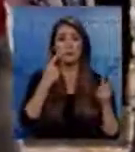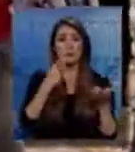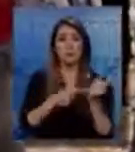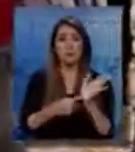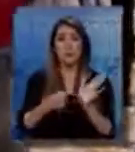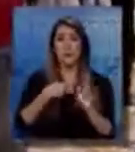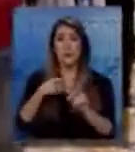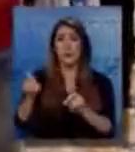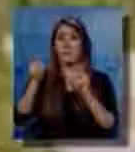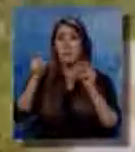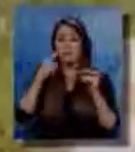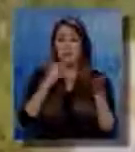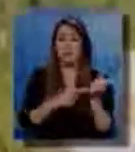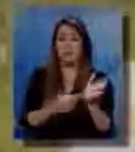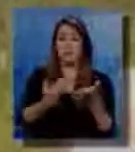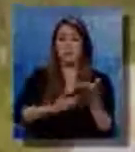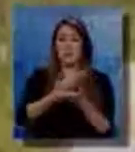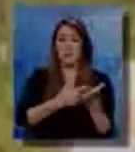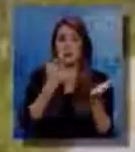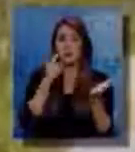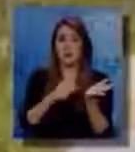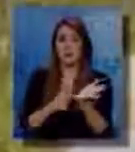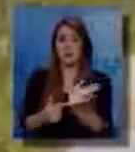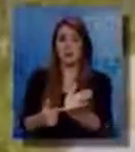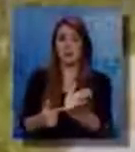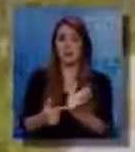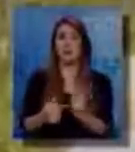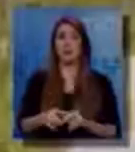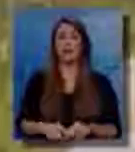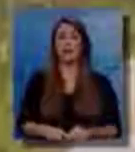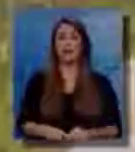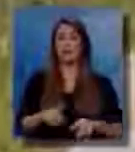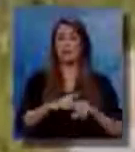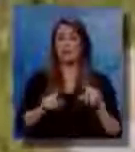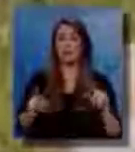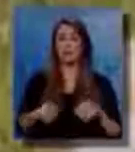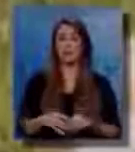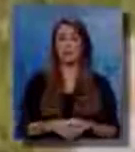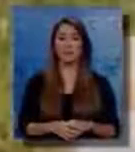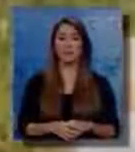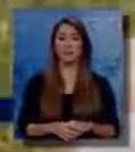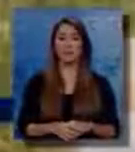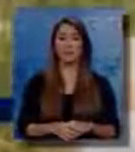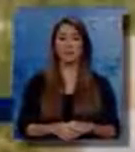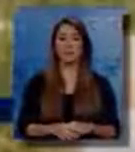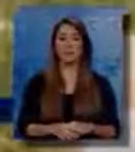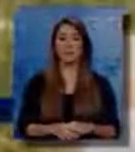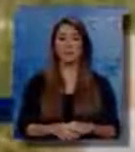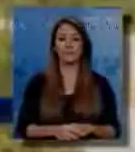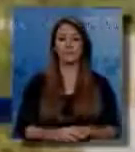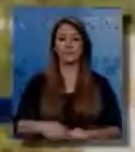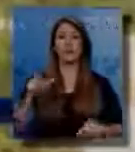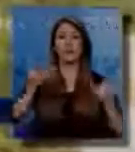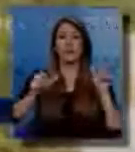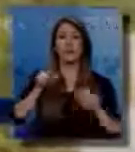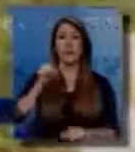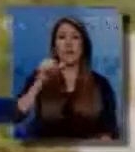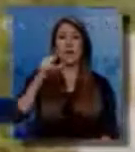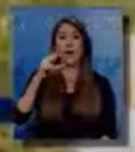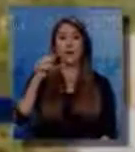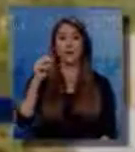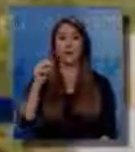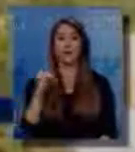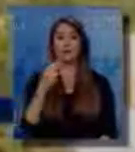tenían permiso para hacerlo. Claro que sí, hay labores de inteligencia por parte de del personal de ARCOM, de la Agencia de Regulación